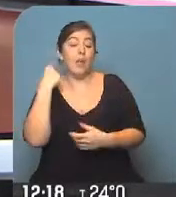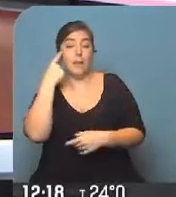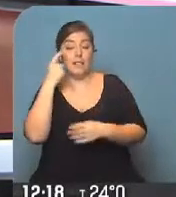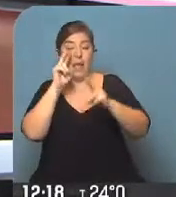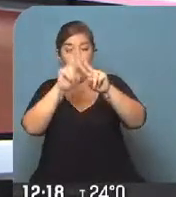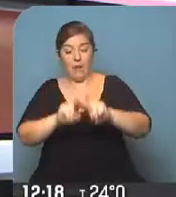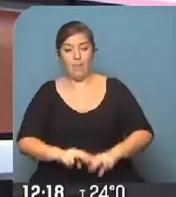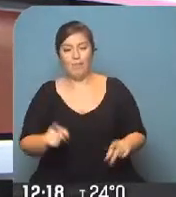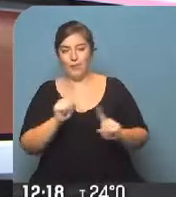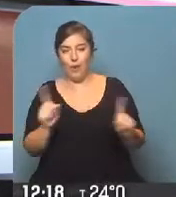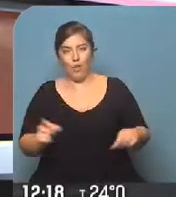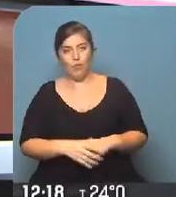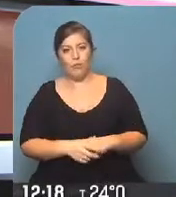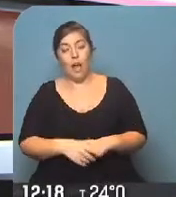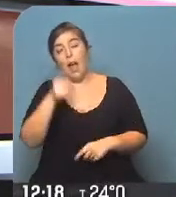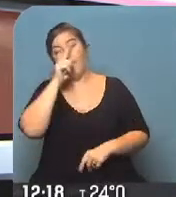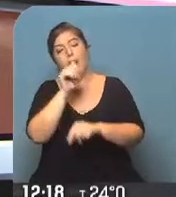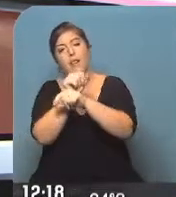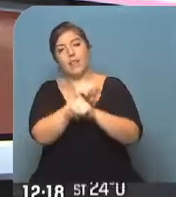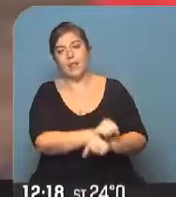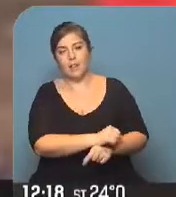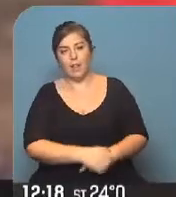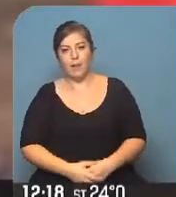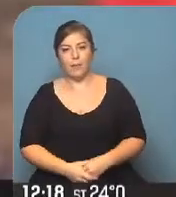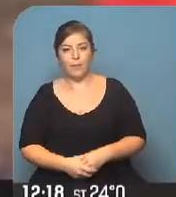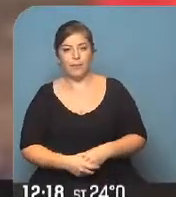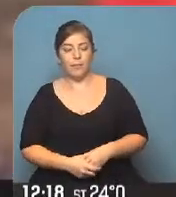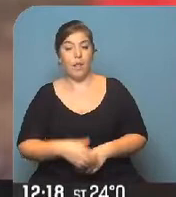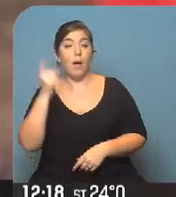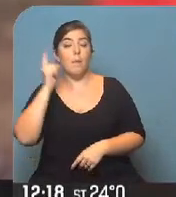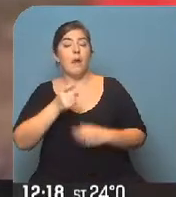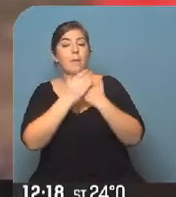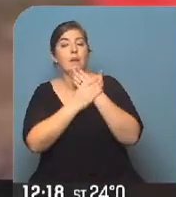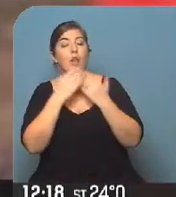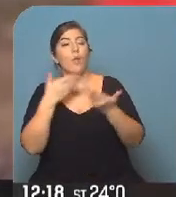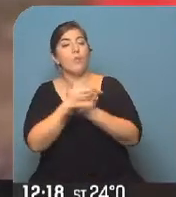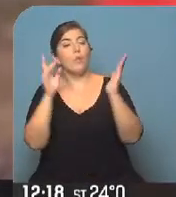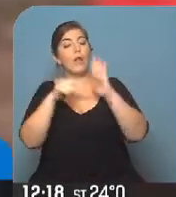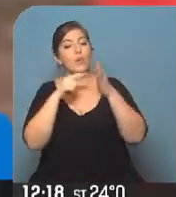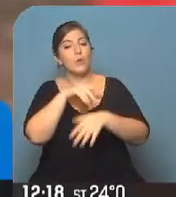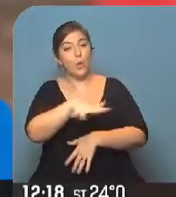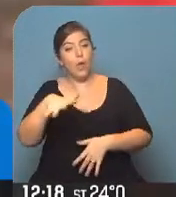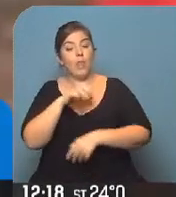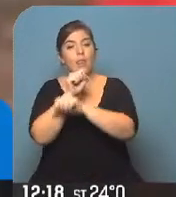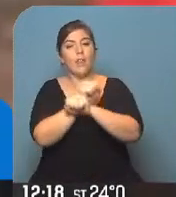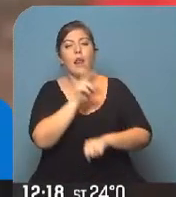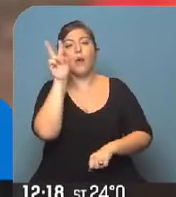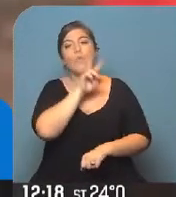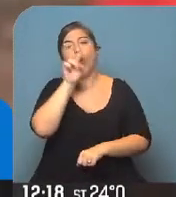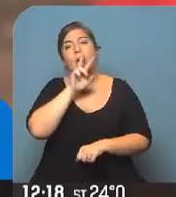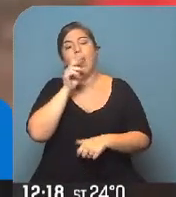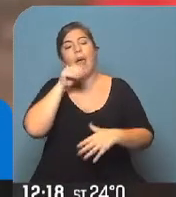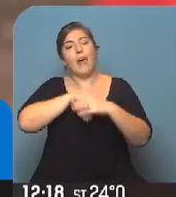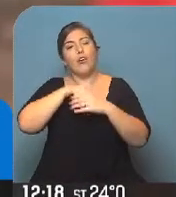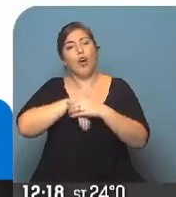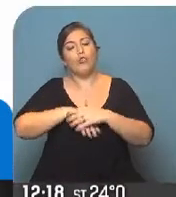revisar? Finalmente fue detenida. Tras una orden del Ministerio Público de la ciudad, fue detenida la mujer que ocultara